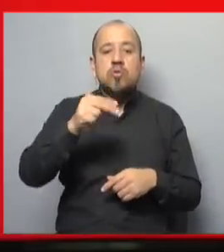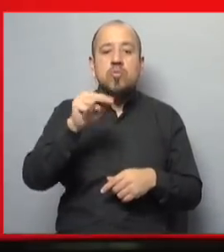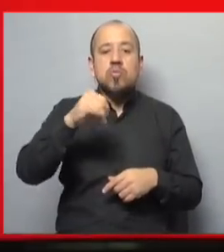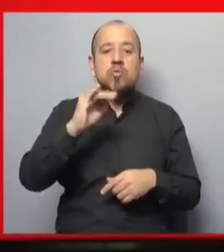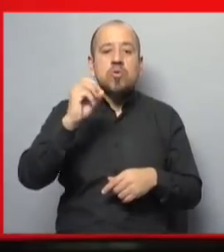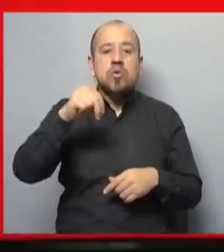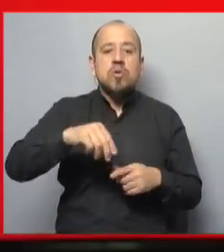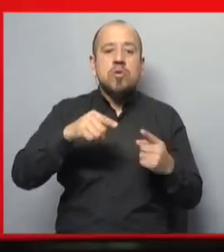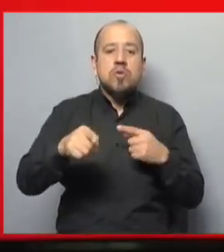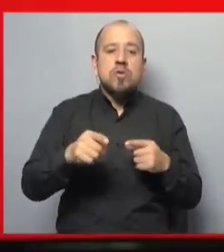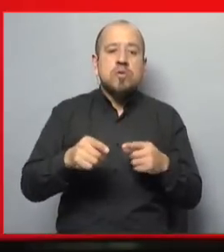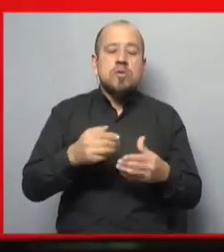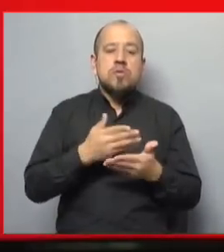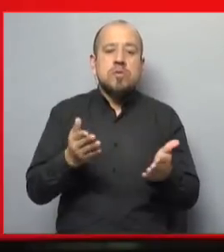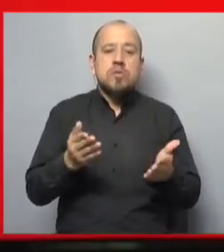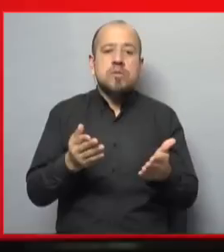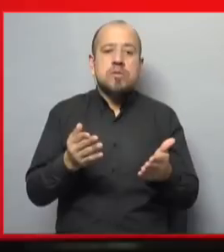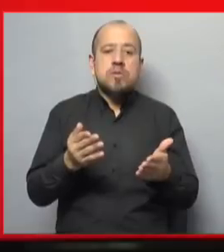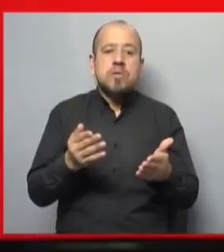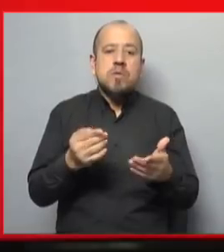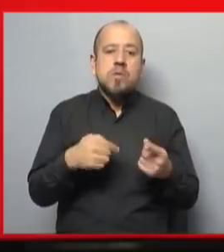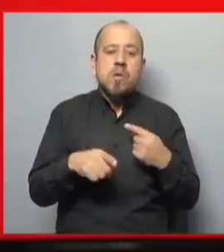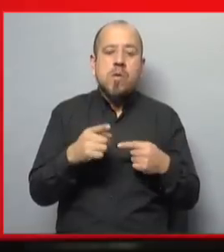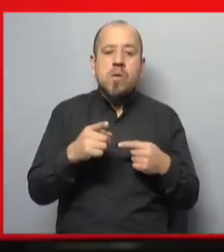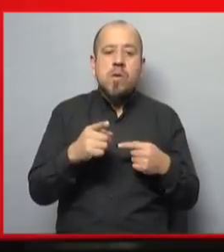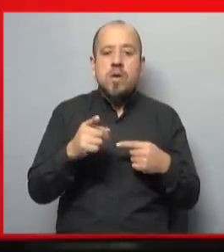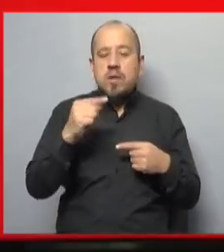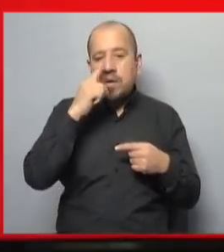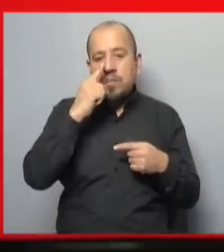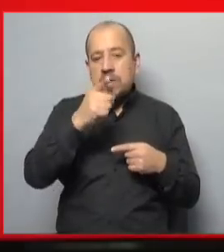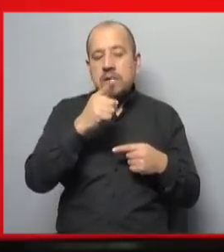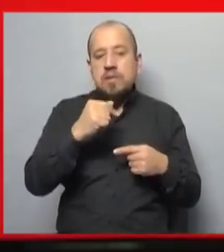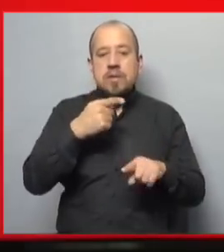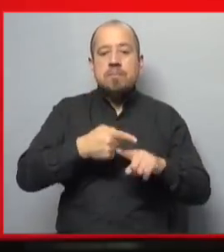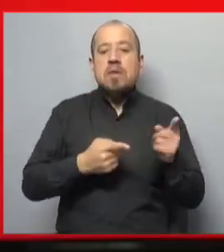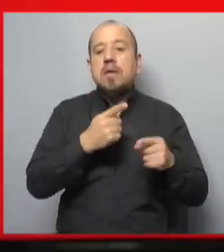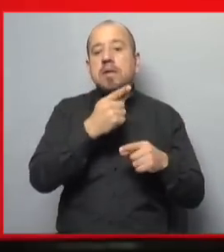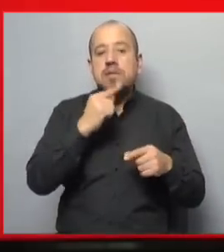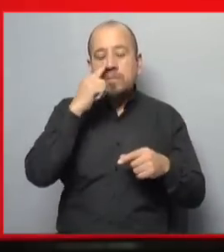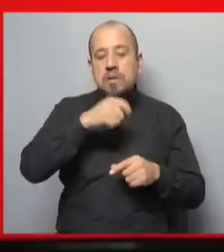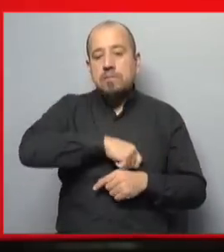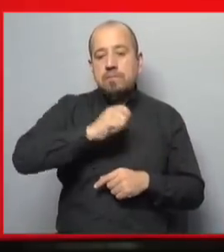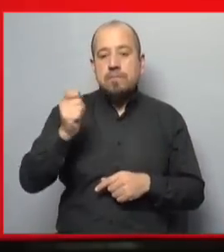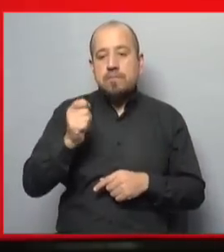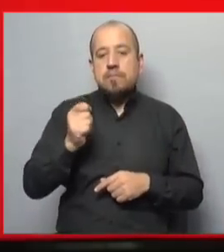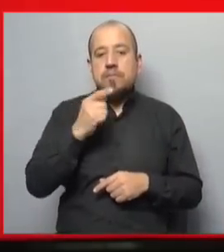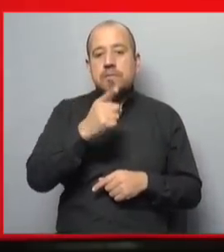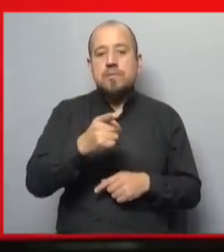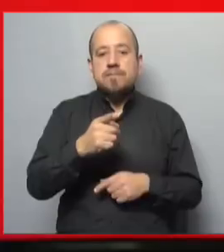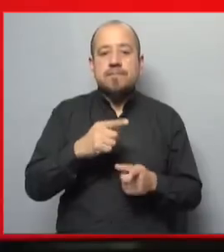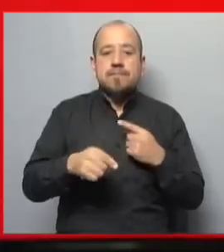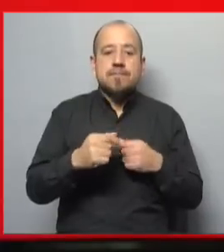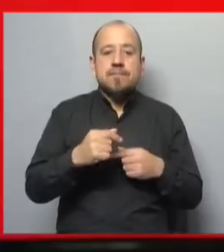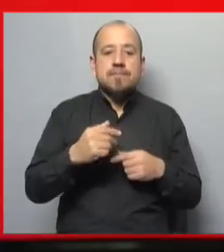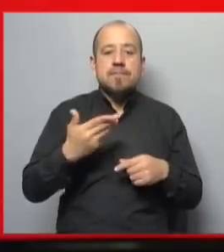amigos si a mí en mi caso por particular fue en minas porque tenía mis tías abuela que estaba en viva y bueno la idea que el sobrino nieto